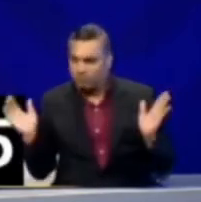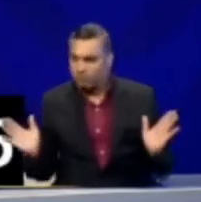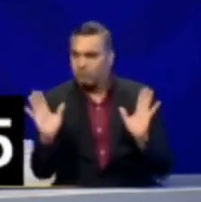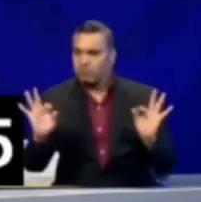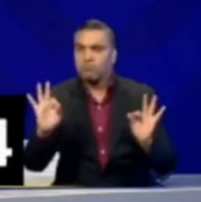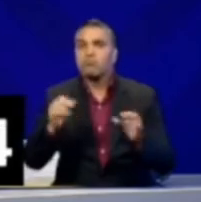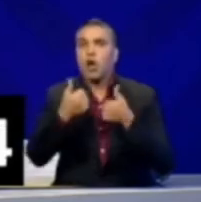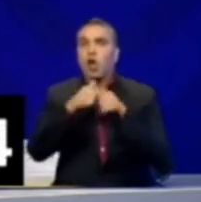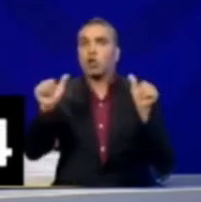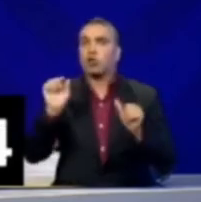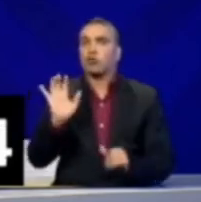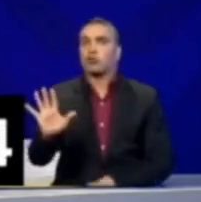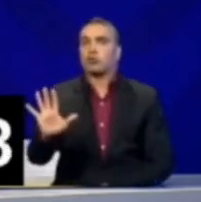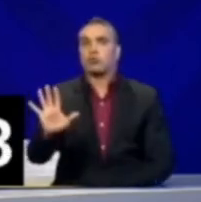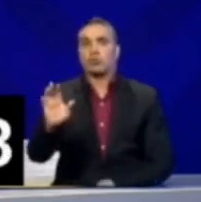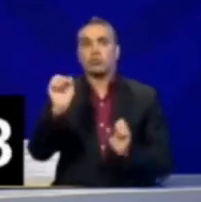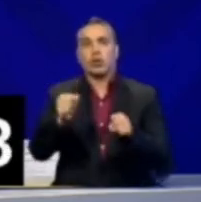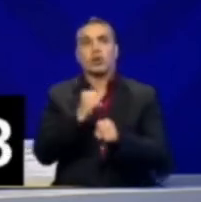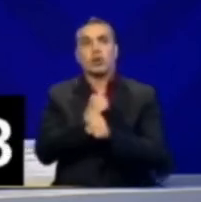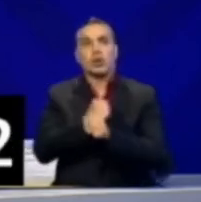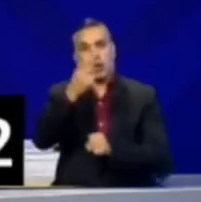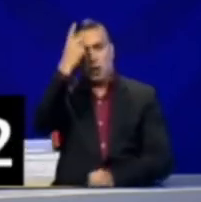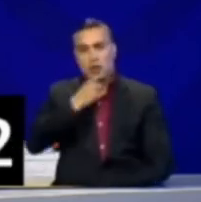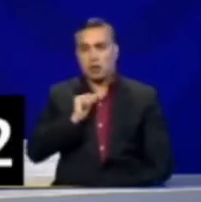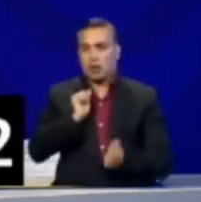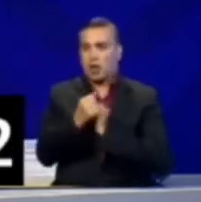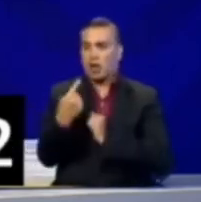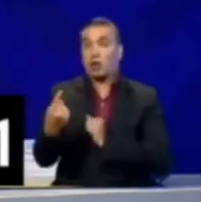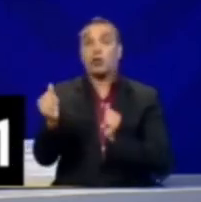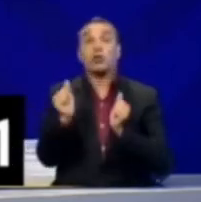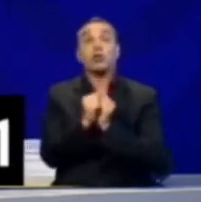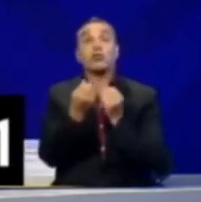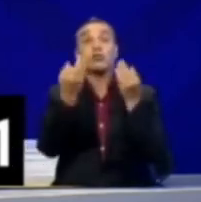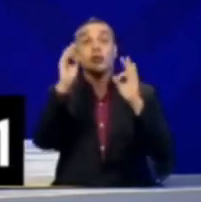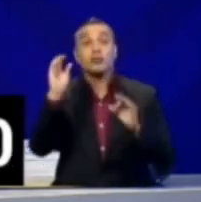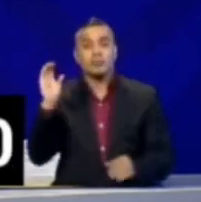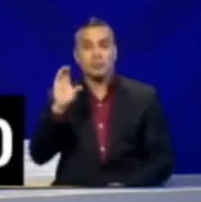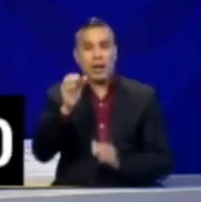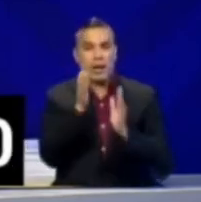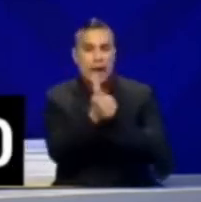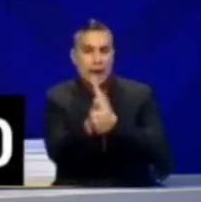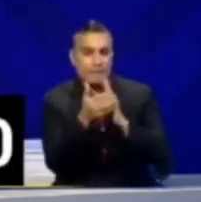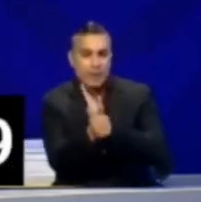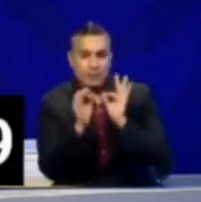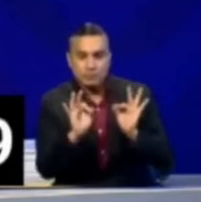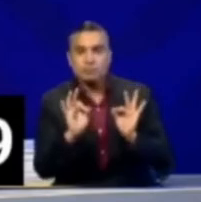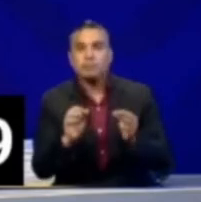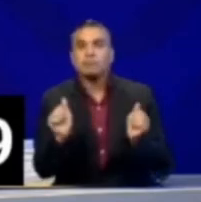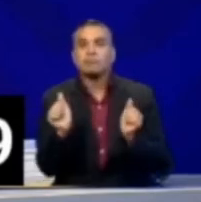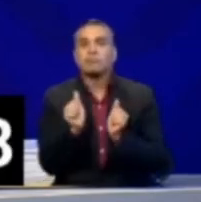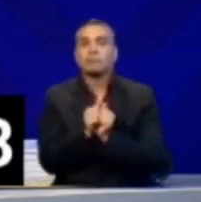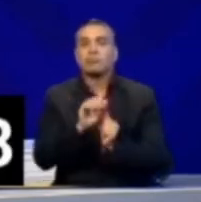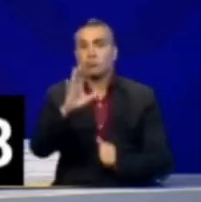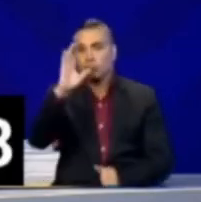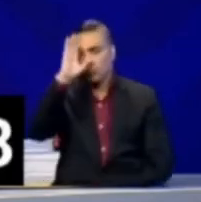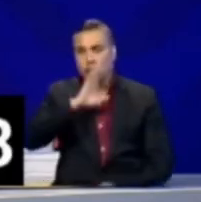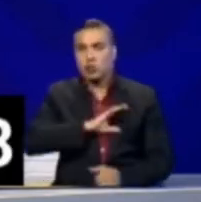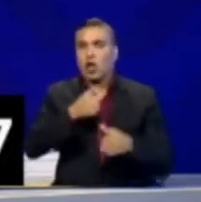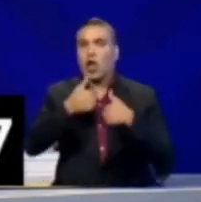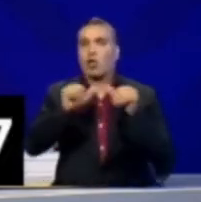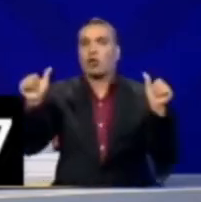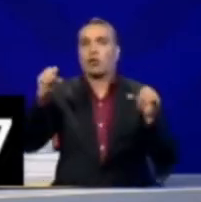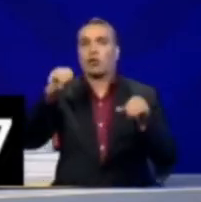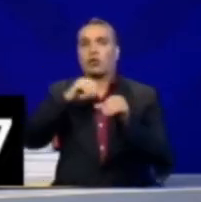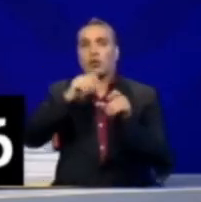su autonomía y su capacidad de acción con presupuesto, capacitación y hasta con una policía autónoma de